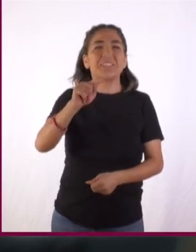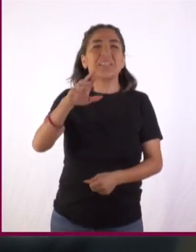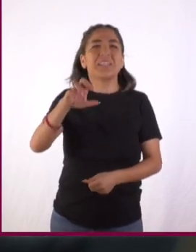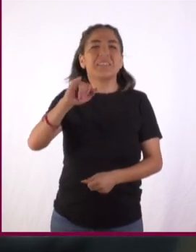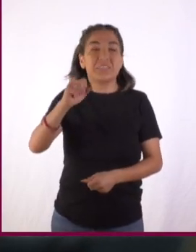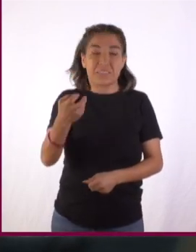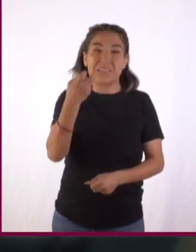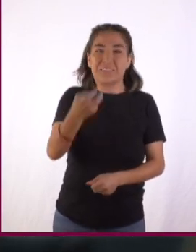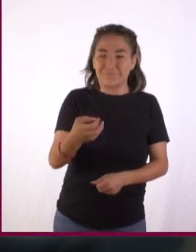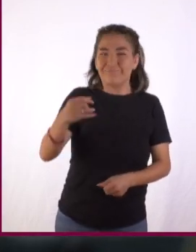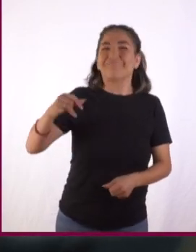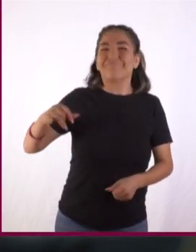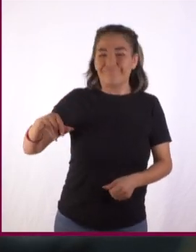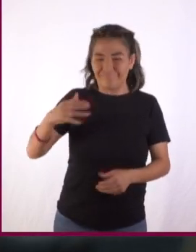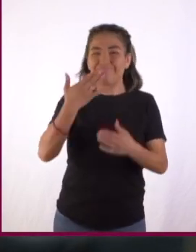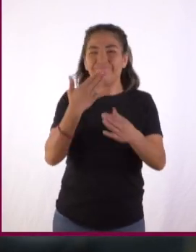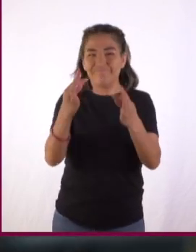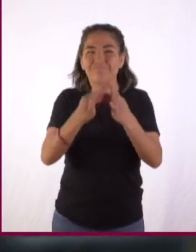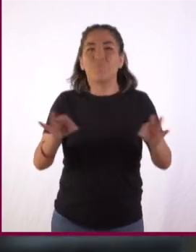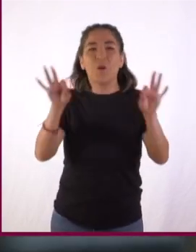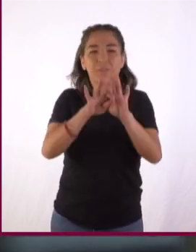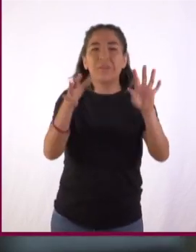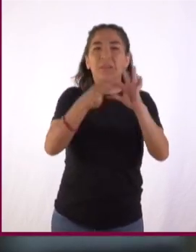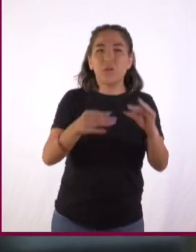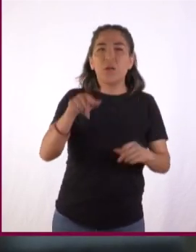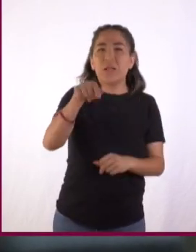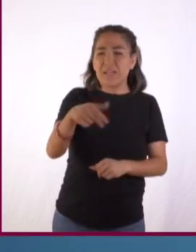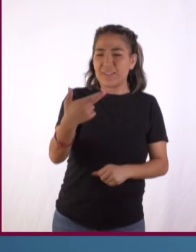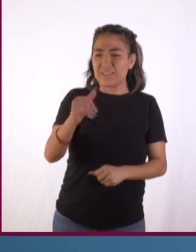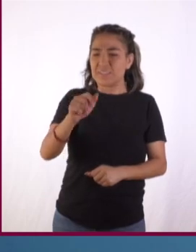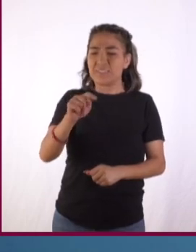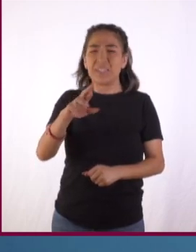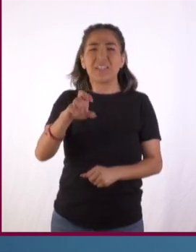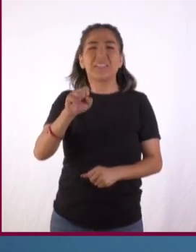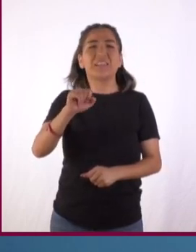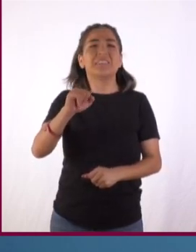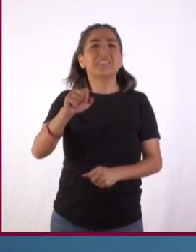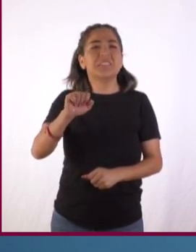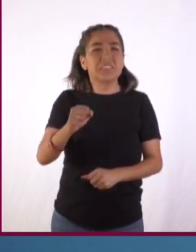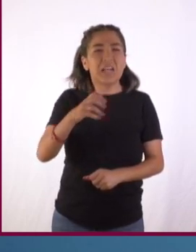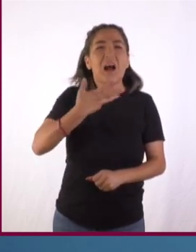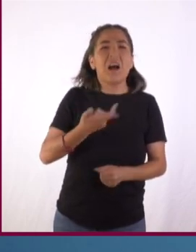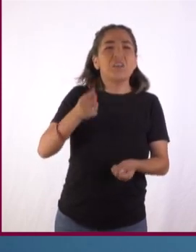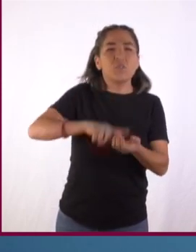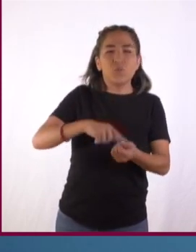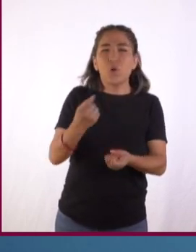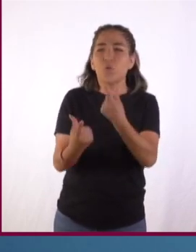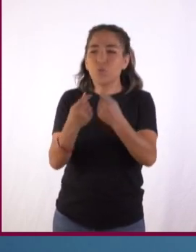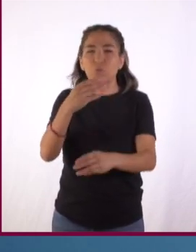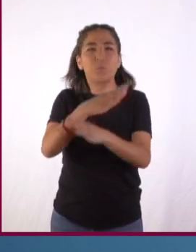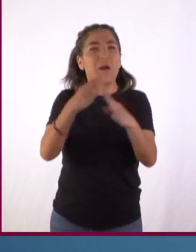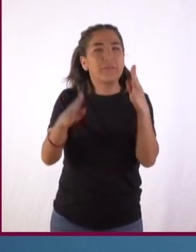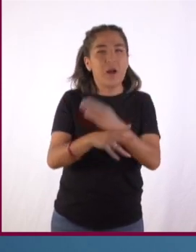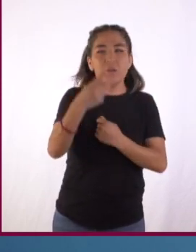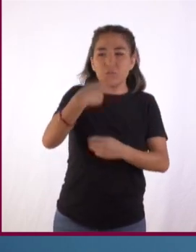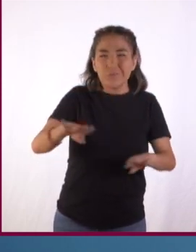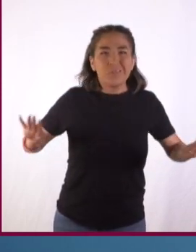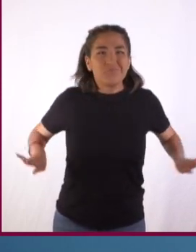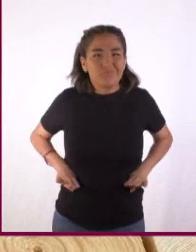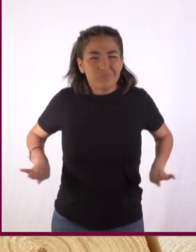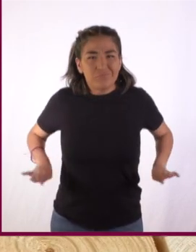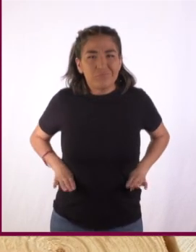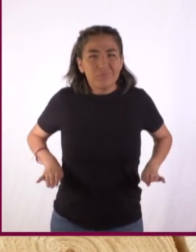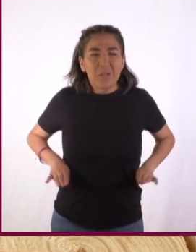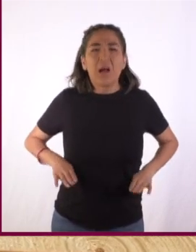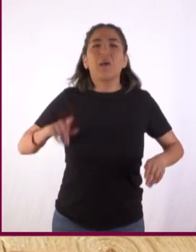sí es muy importante, porque conociendo la histéresis que se presenta en algunos materiales para algunas